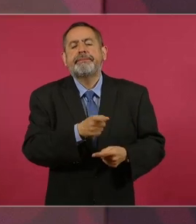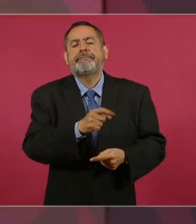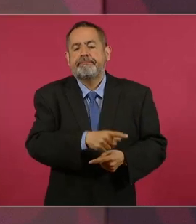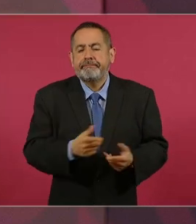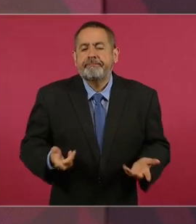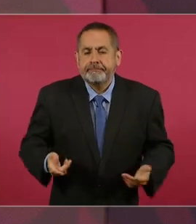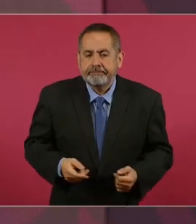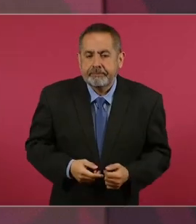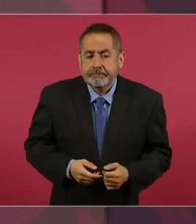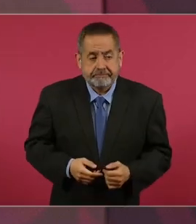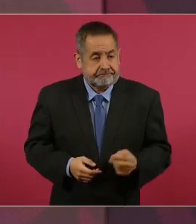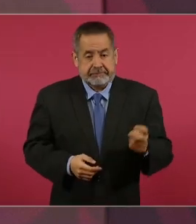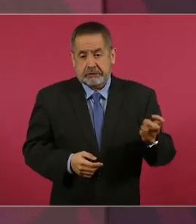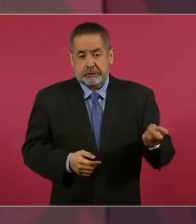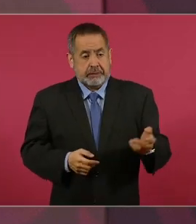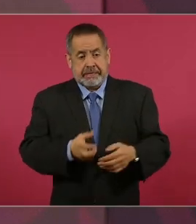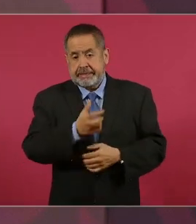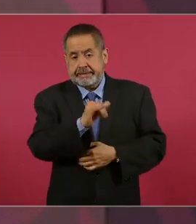Así son